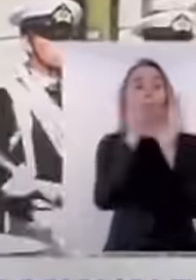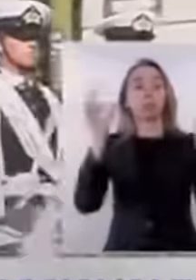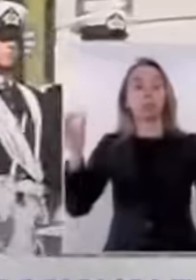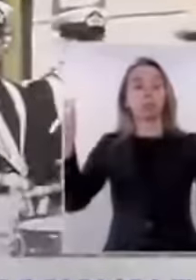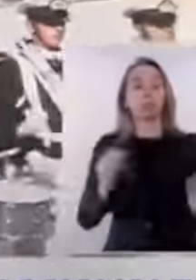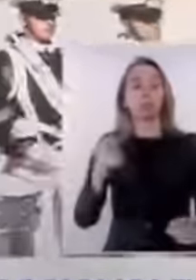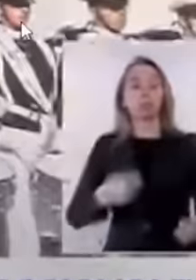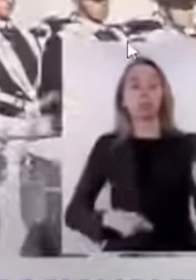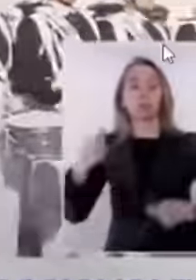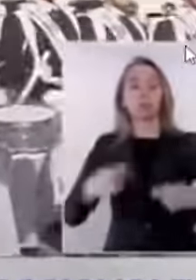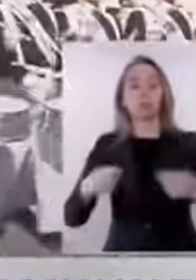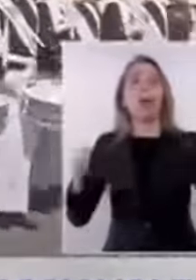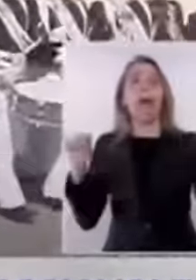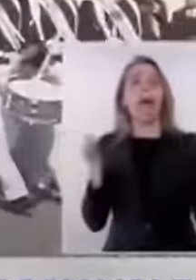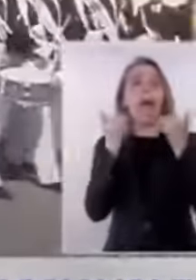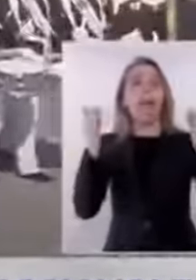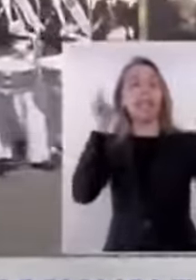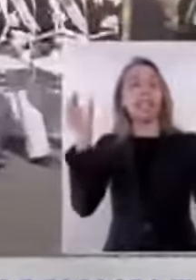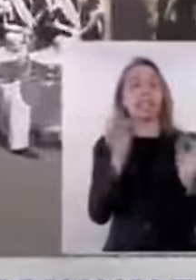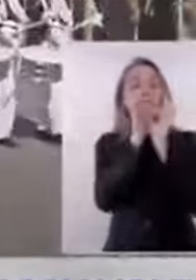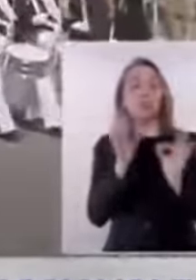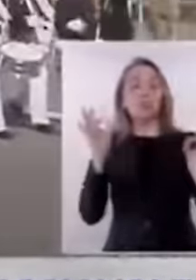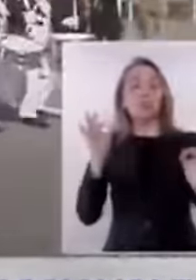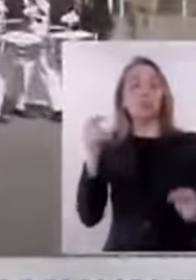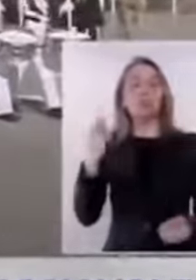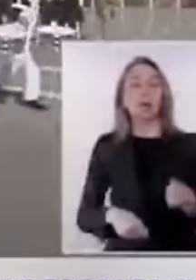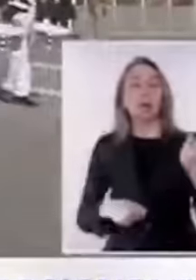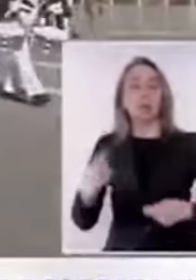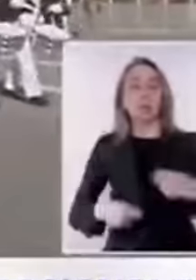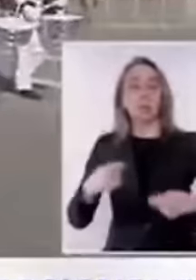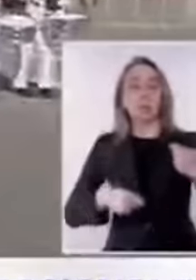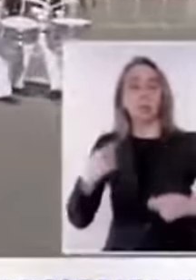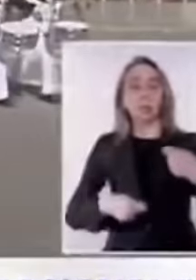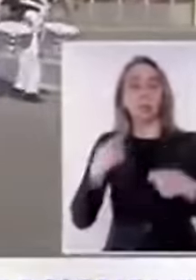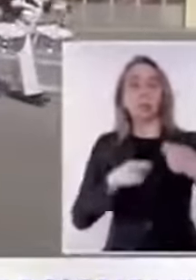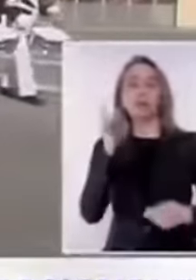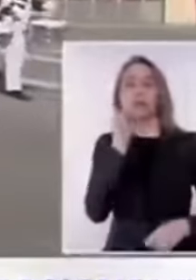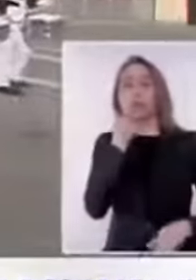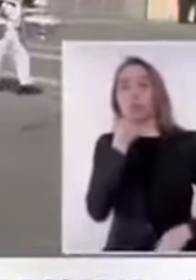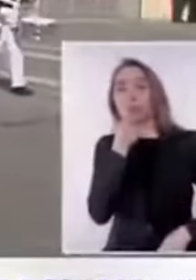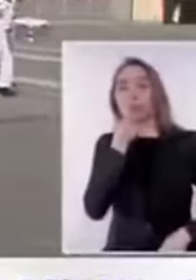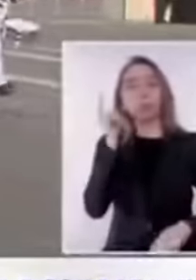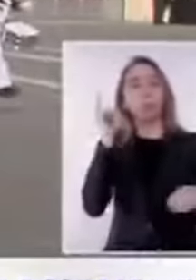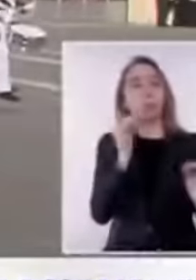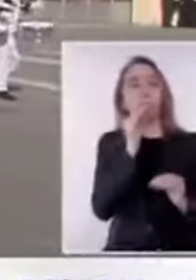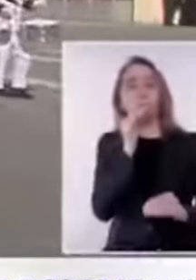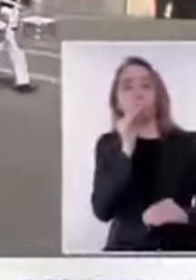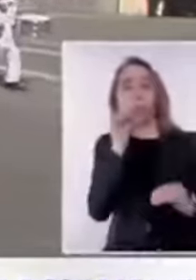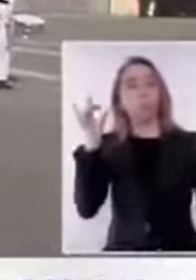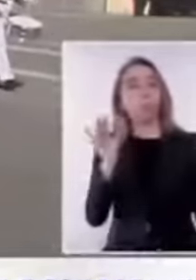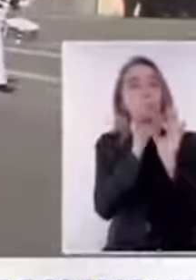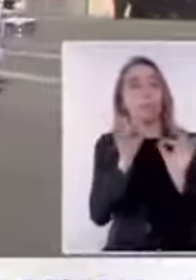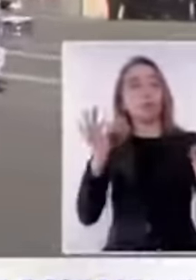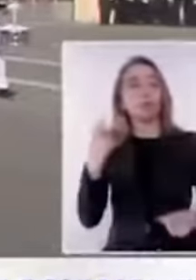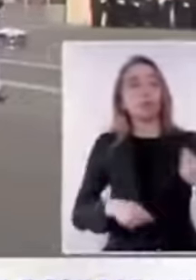en el Tele 13. Estoy en el Tele 13. Tengo una mala suerte. Arranco a transmitir en